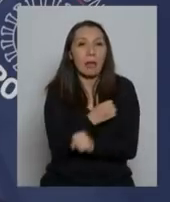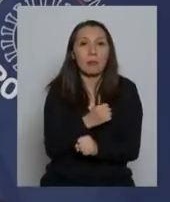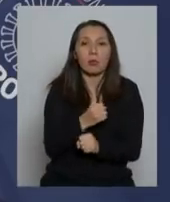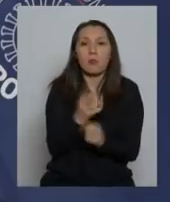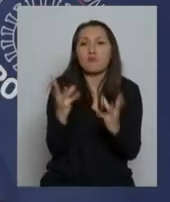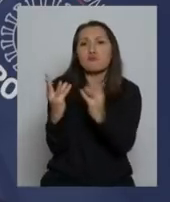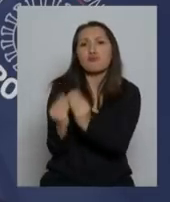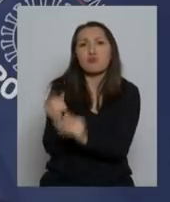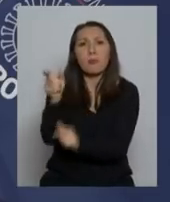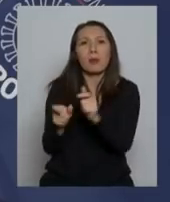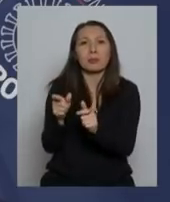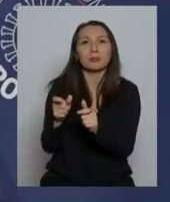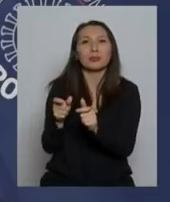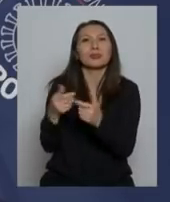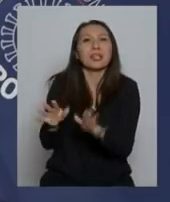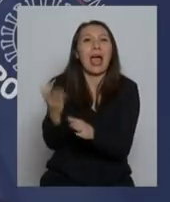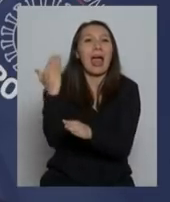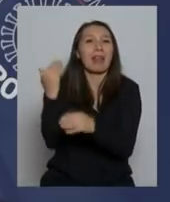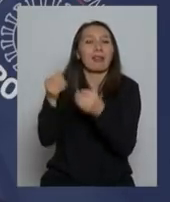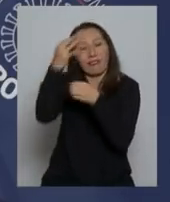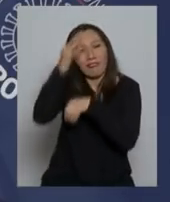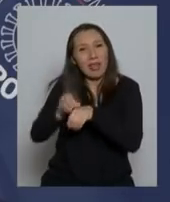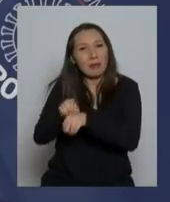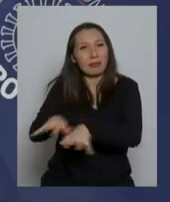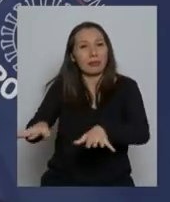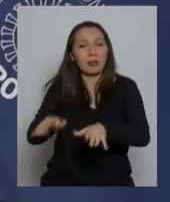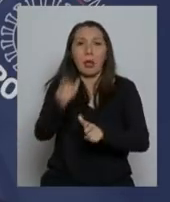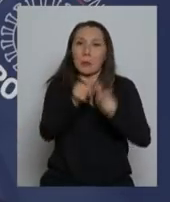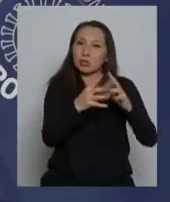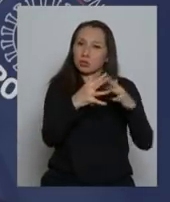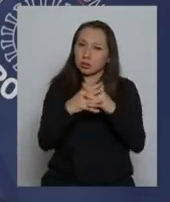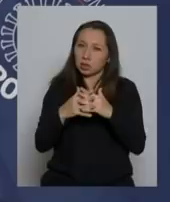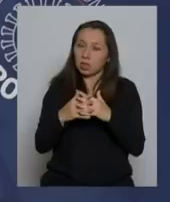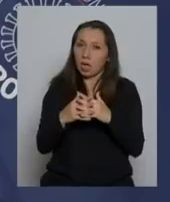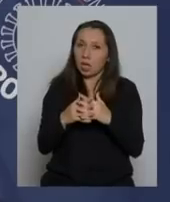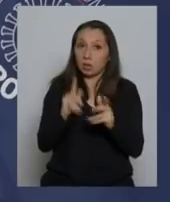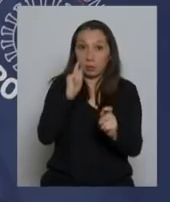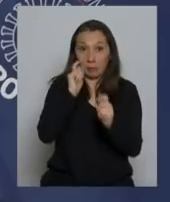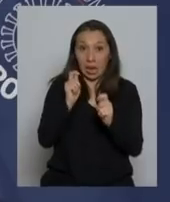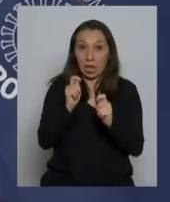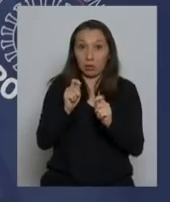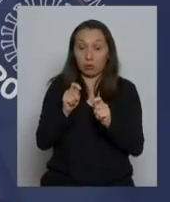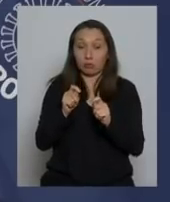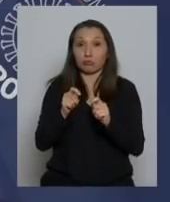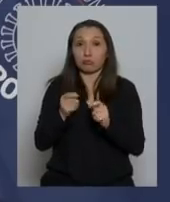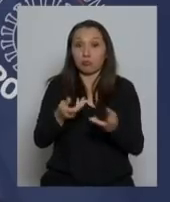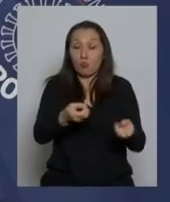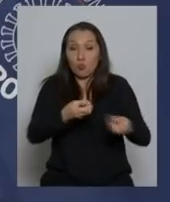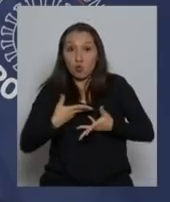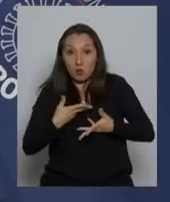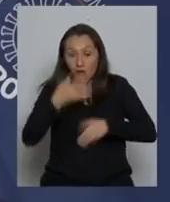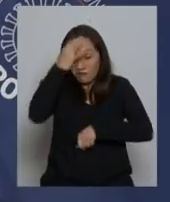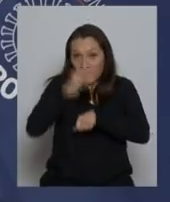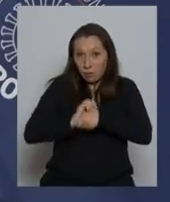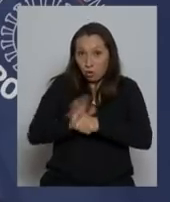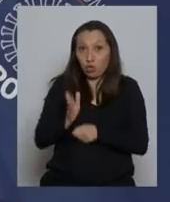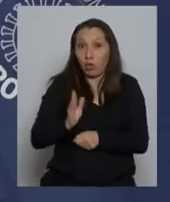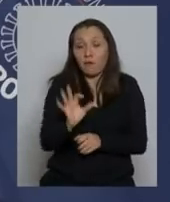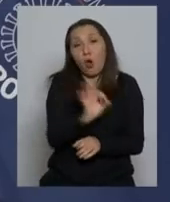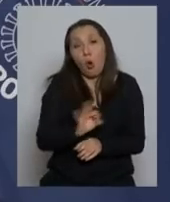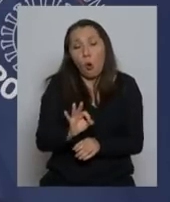un número pequeño de casos. Y la pregunta es, ¿la gente de Chillán tiene mucho riesgo de contagiarse todavía? ¿O en